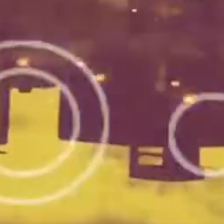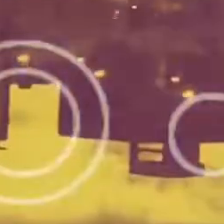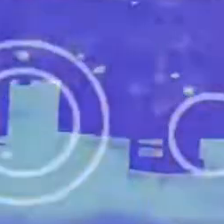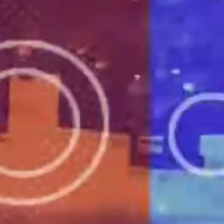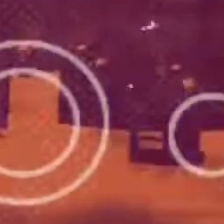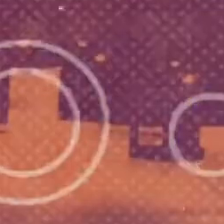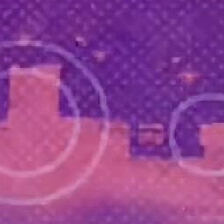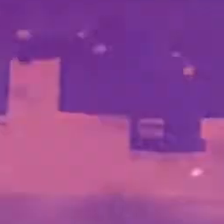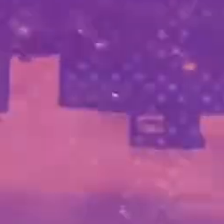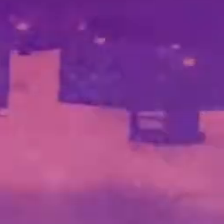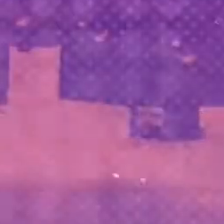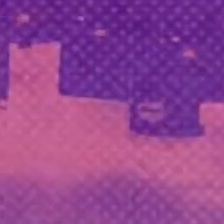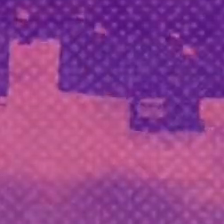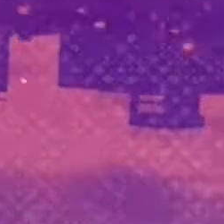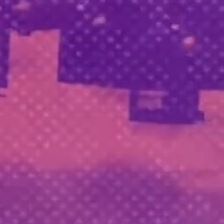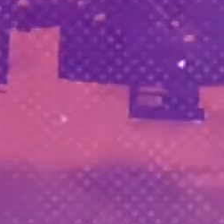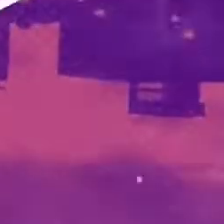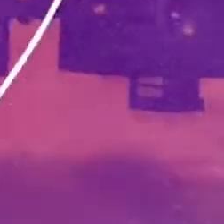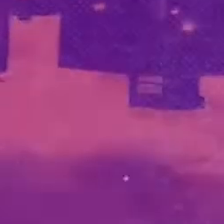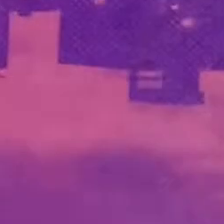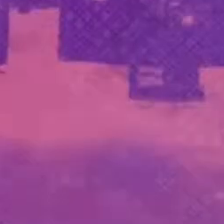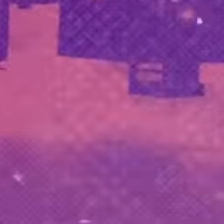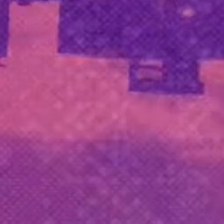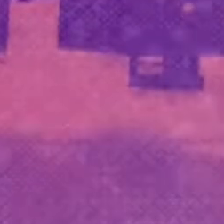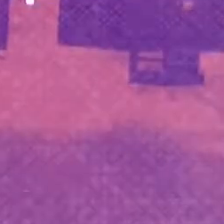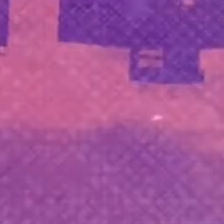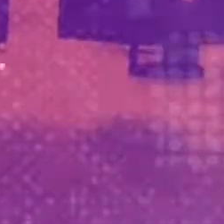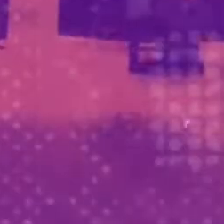Sin darme cuenta un día eché a